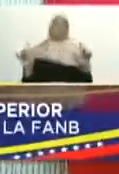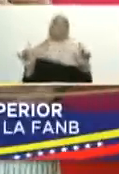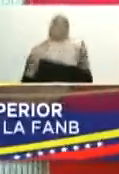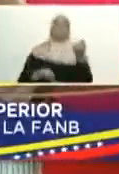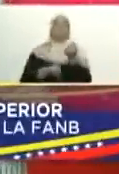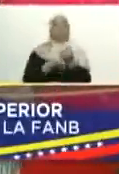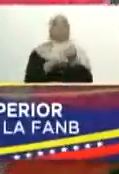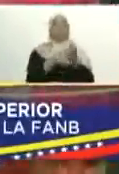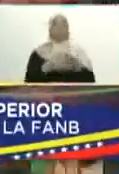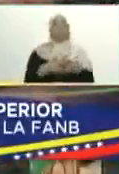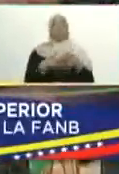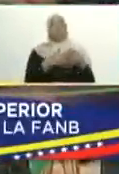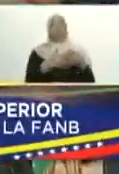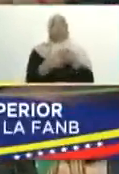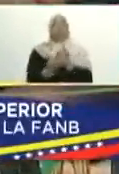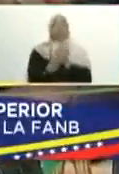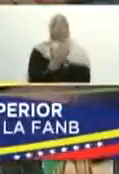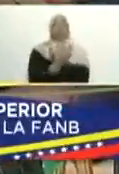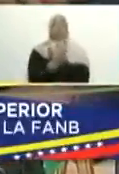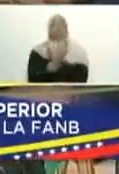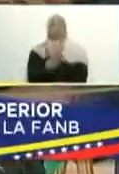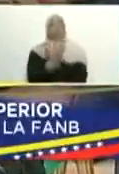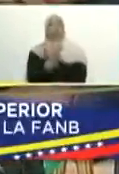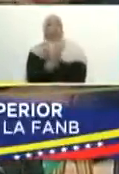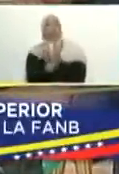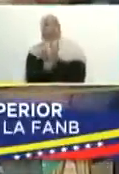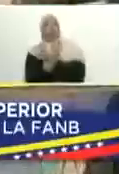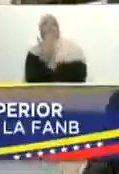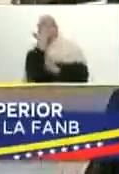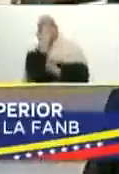que el imperialismo lo atacara, lo vilipendiara.